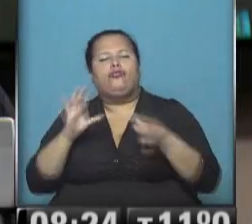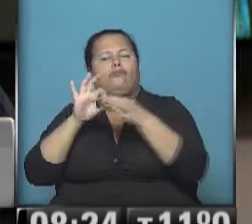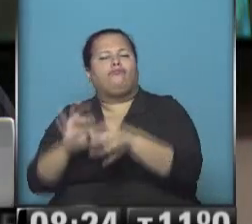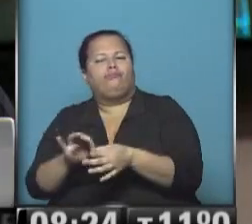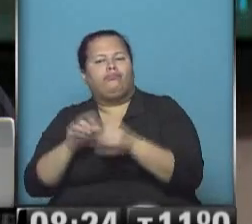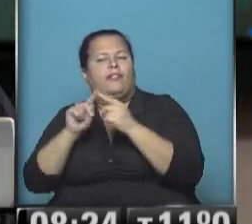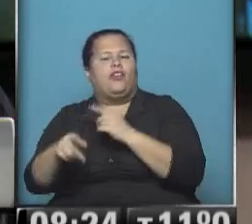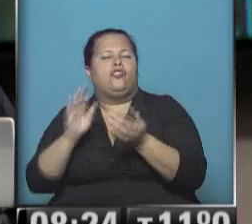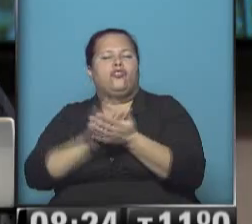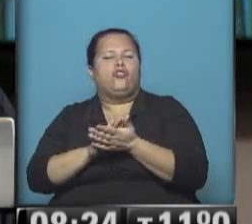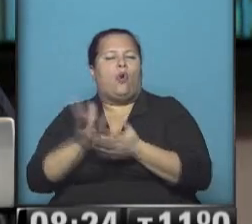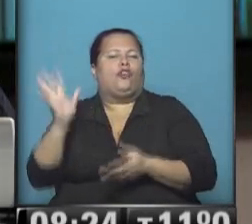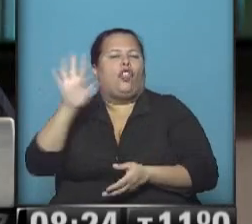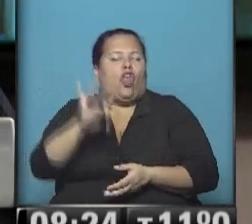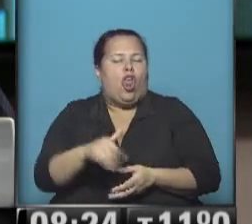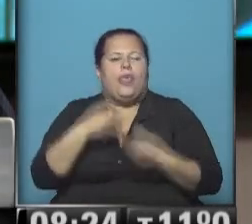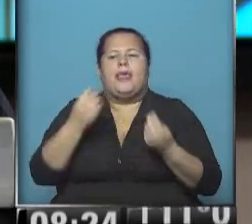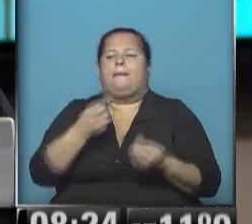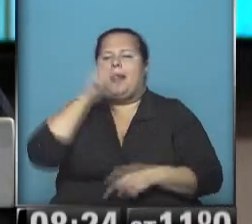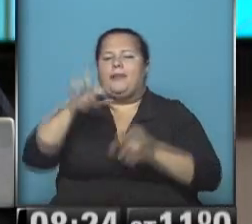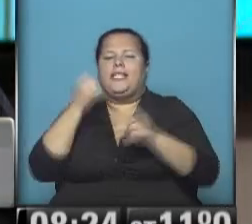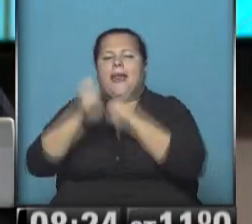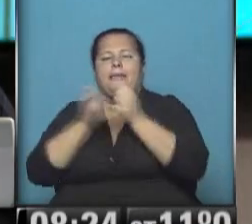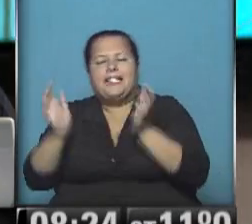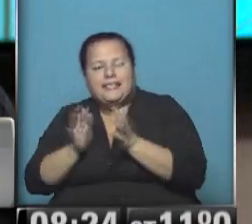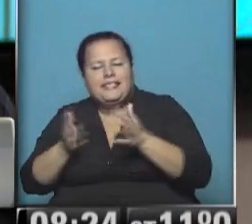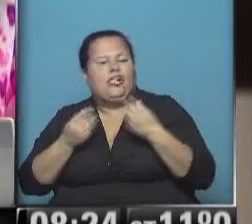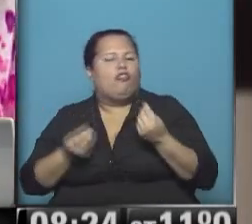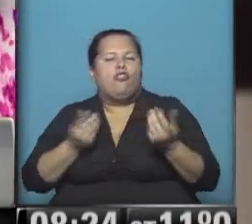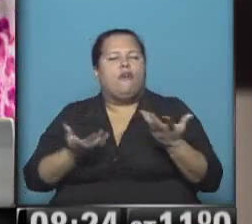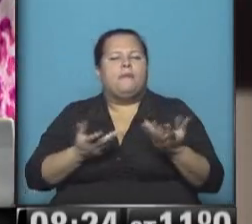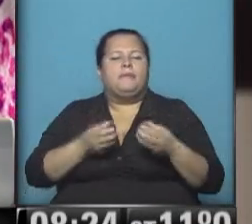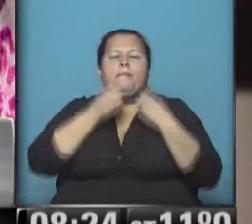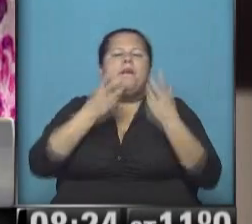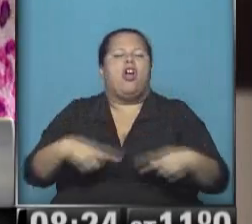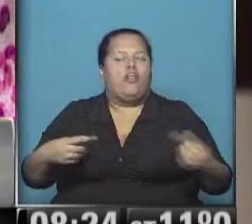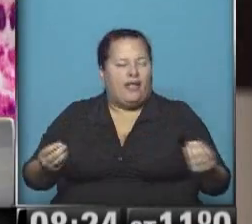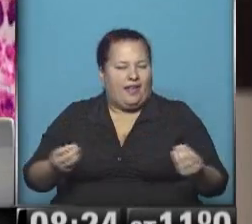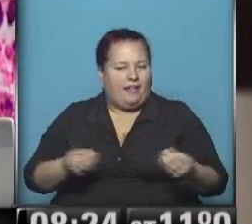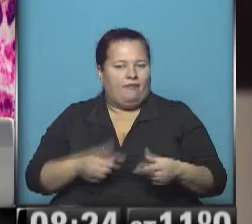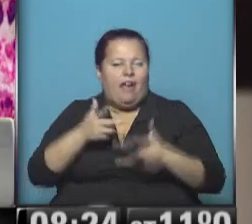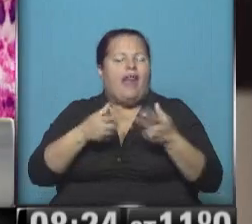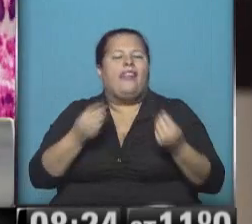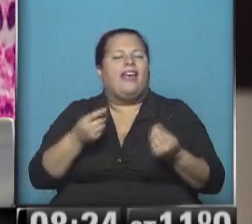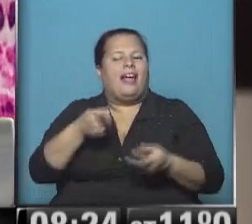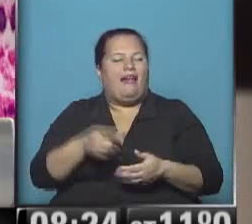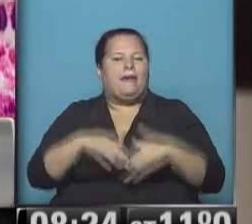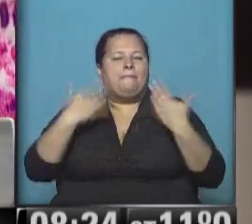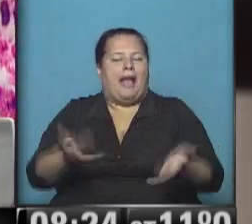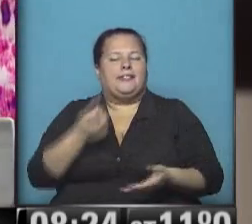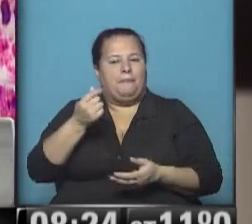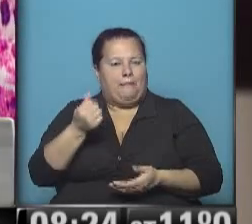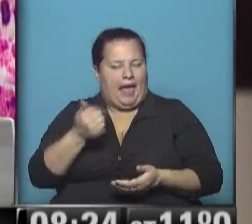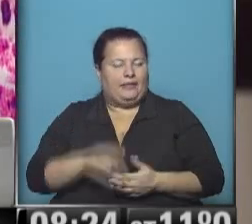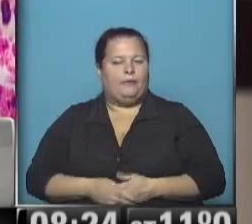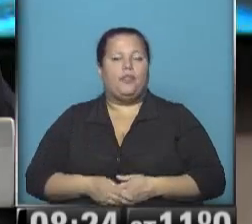directa en lo cotidiano para quien tiene una pequeña empresa en qué de qué manera se refleja que haya más dinero en